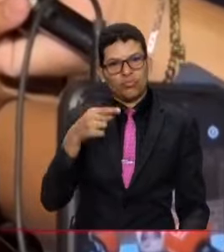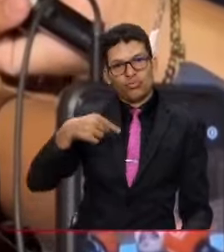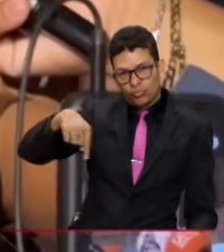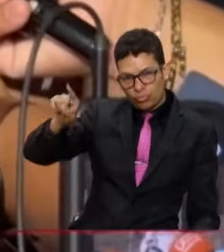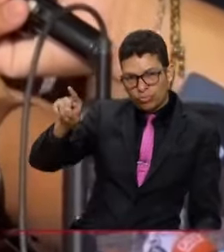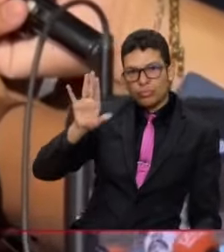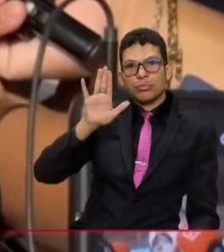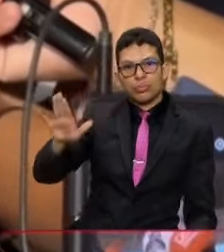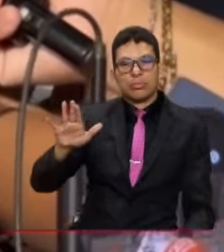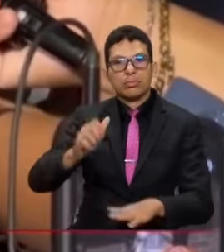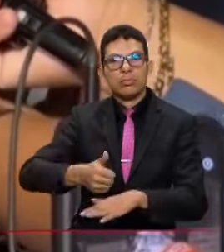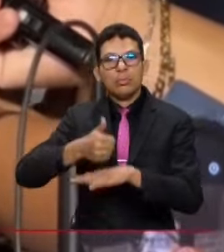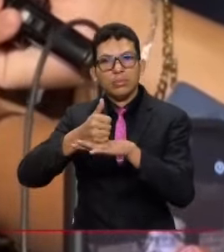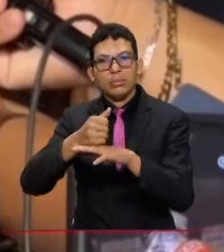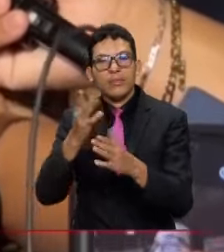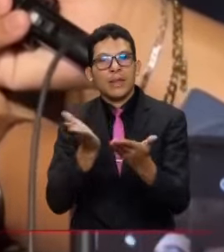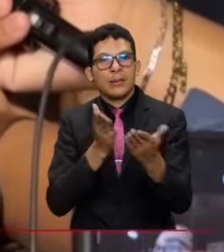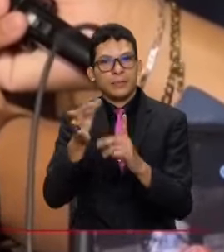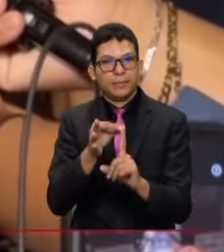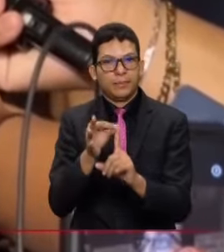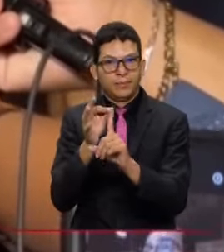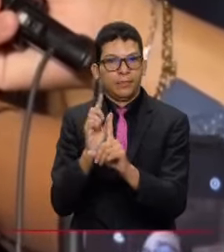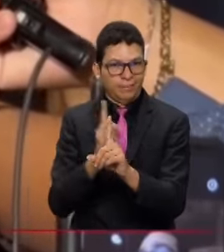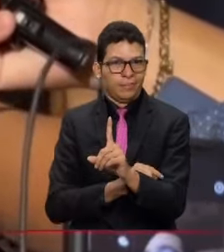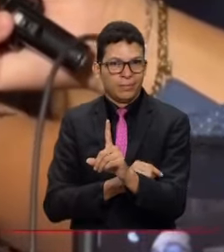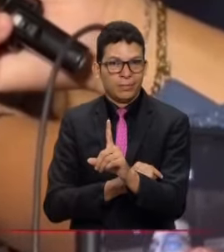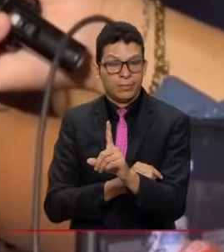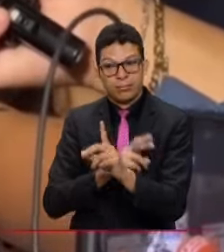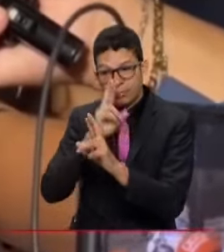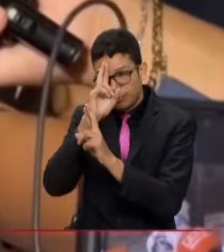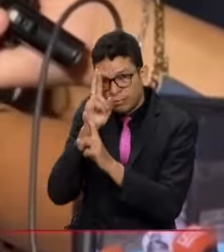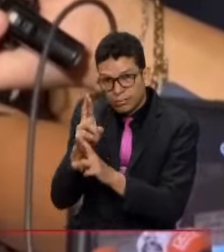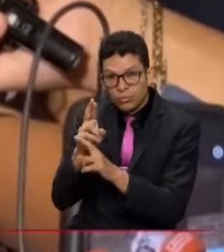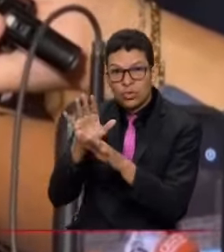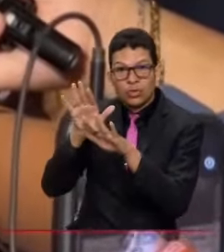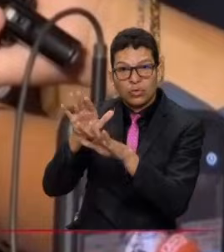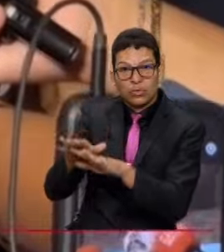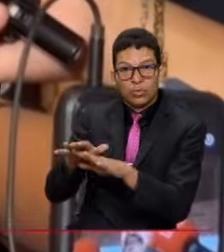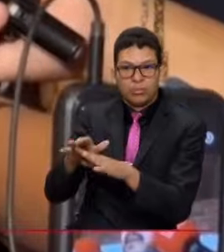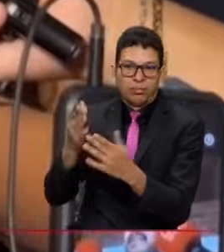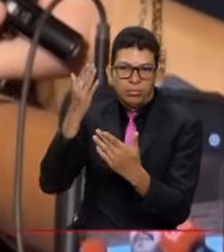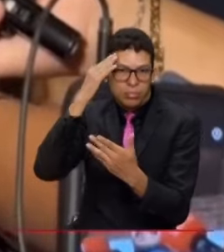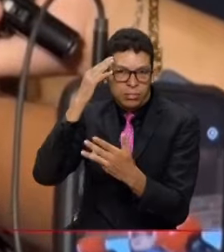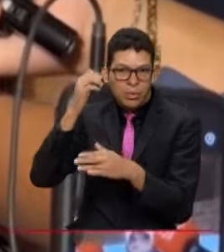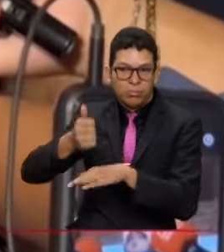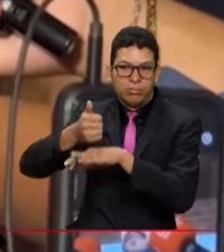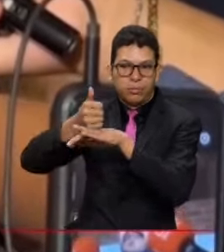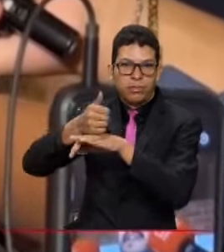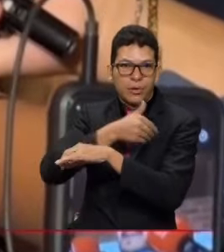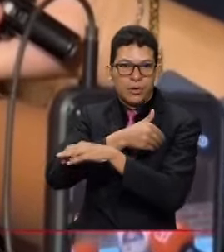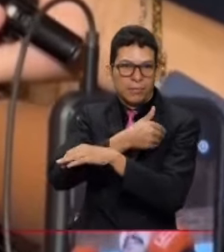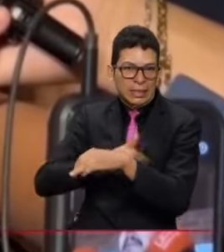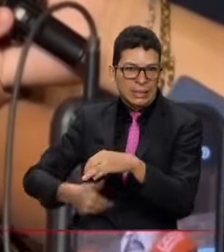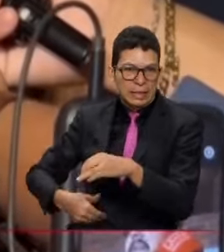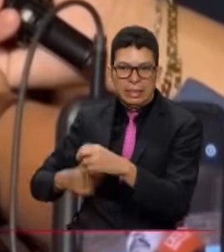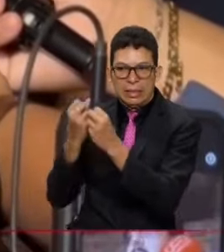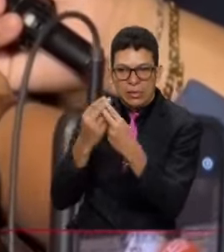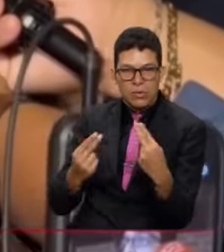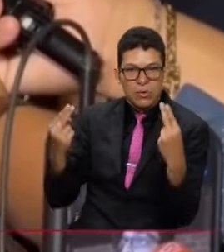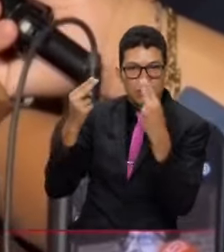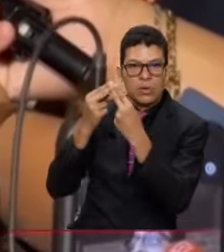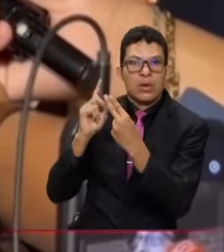la dirección de protección y servicios especiales el cual de acuerdo con el respeto a las garantías e inmunidades diplomáticas de una sede de Naciones Unidas va a prestar